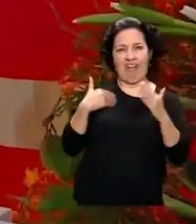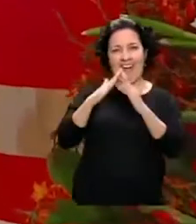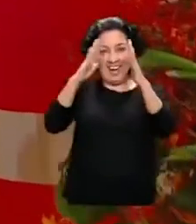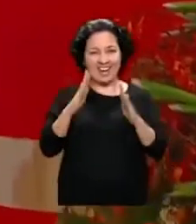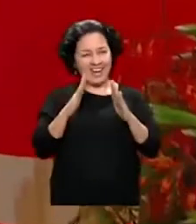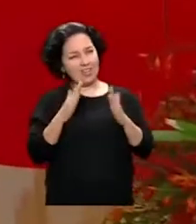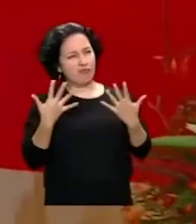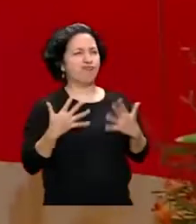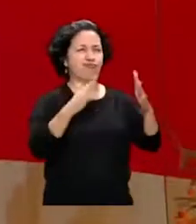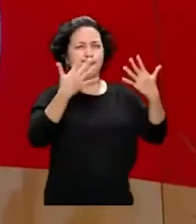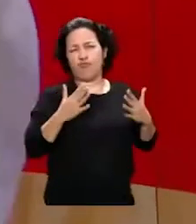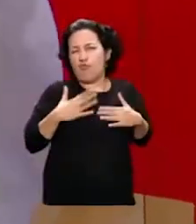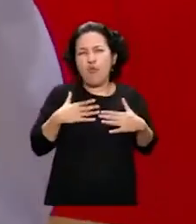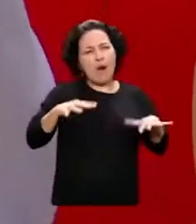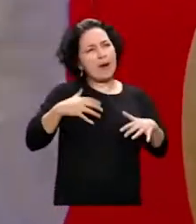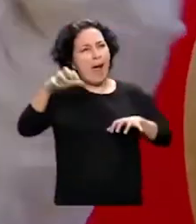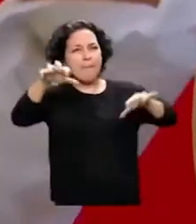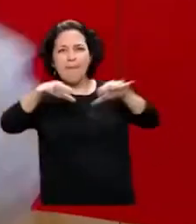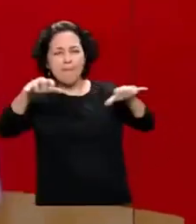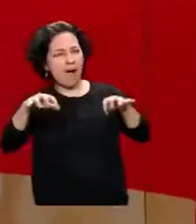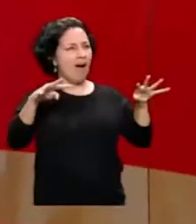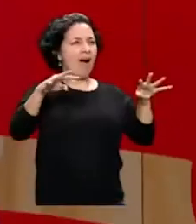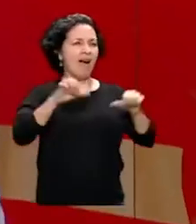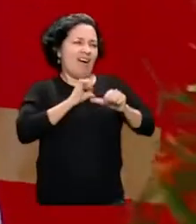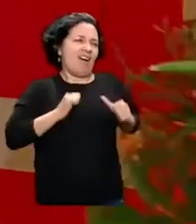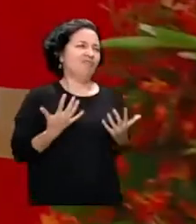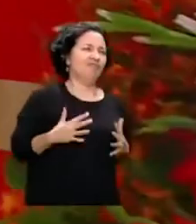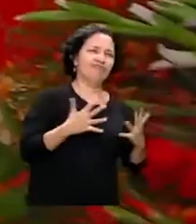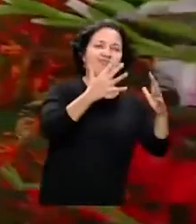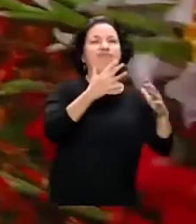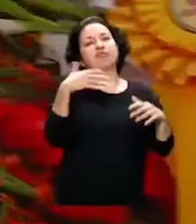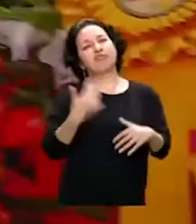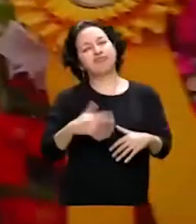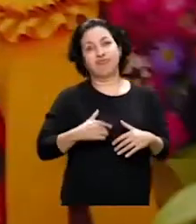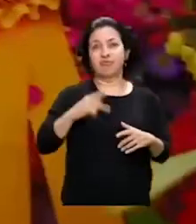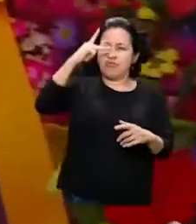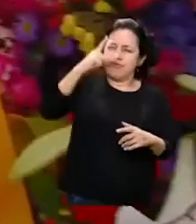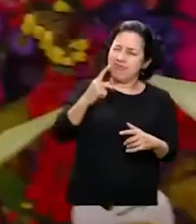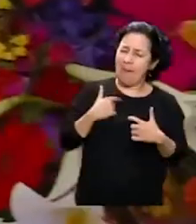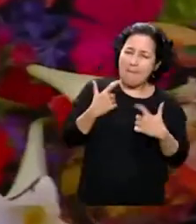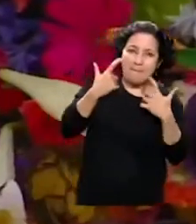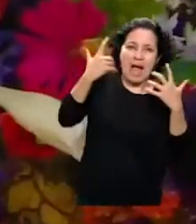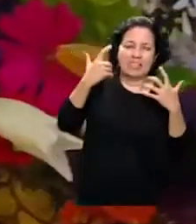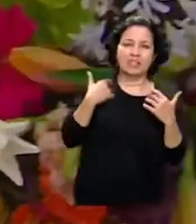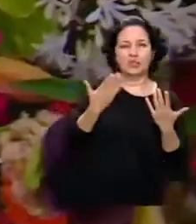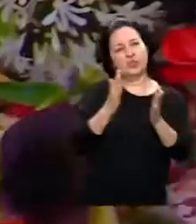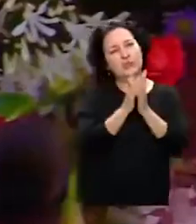casa, desde donde esté, con el corazón. Esto es un momento histórico, felicitaciones,